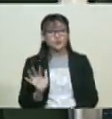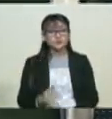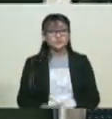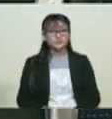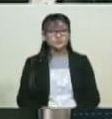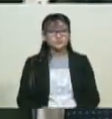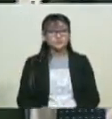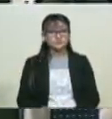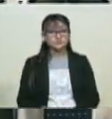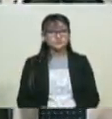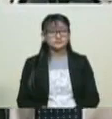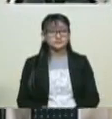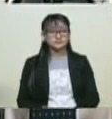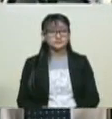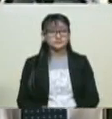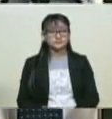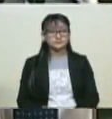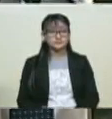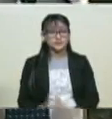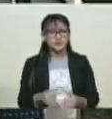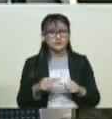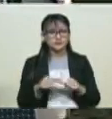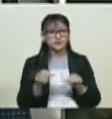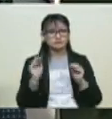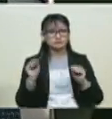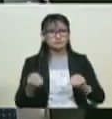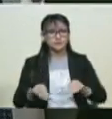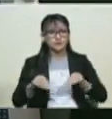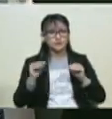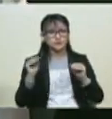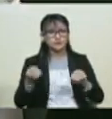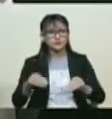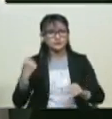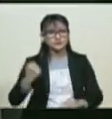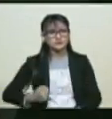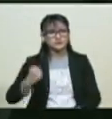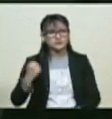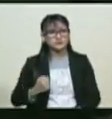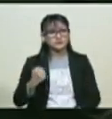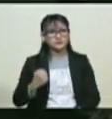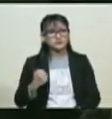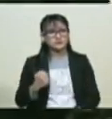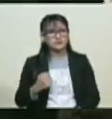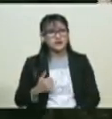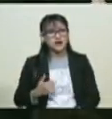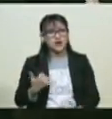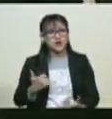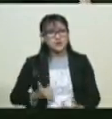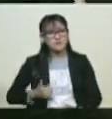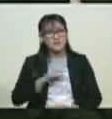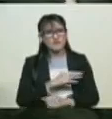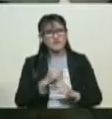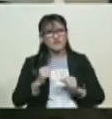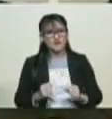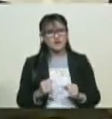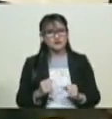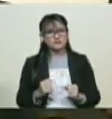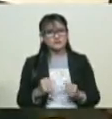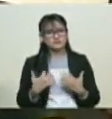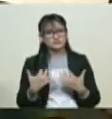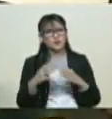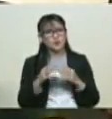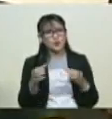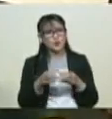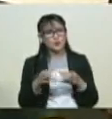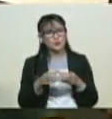momento yo sigo insistiendo y lo voy a hacer con más fuerza ante todos los sectores del